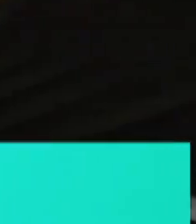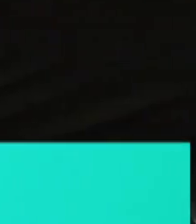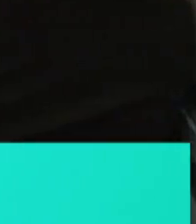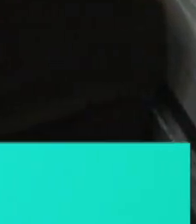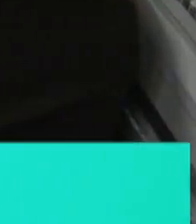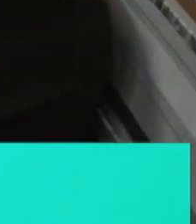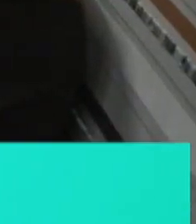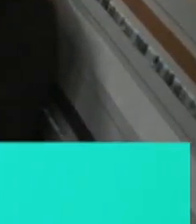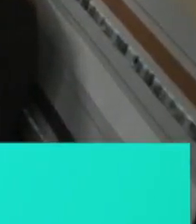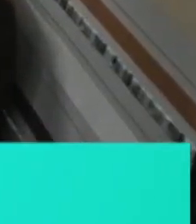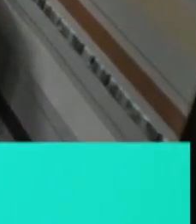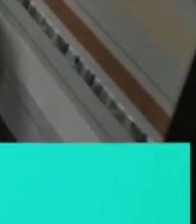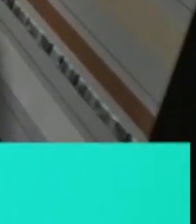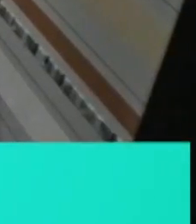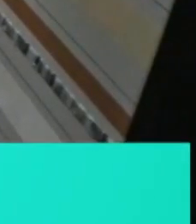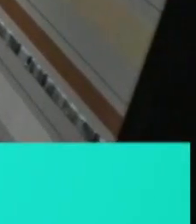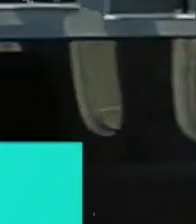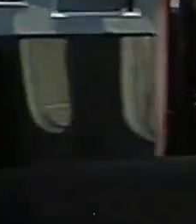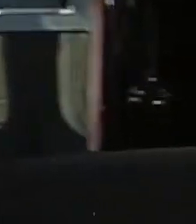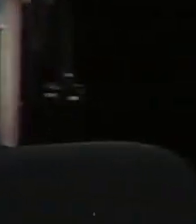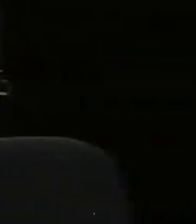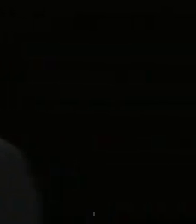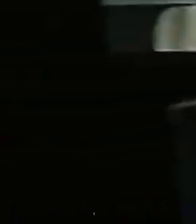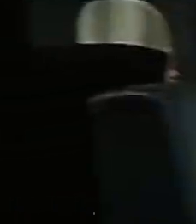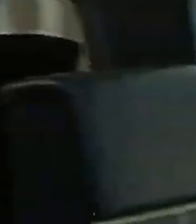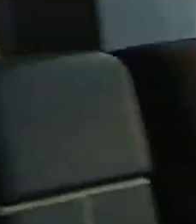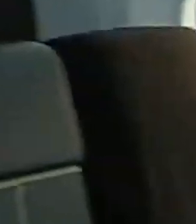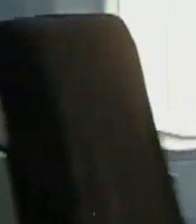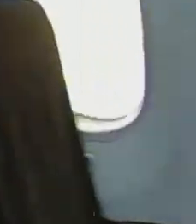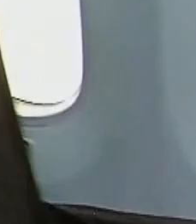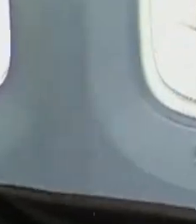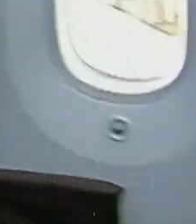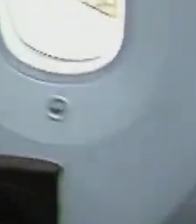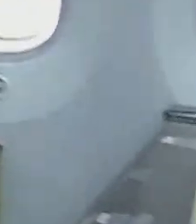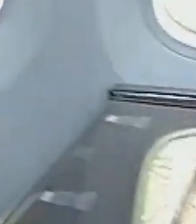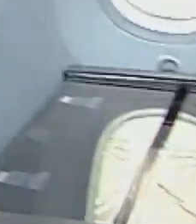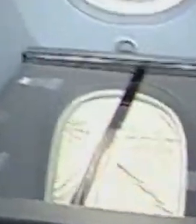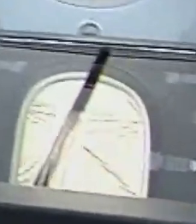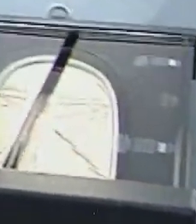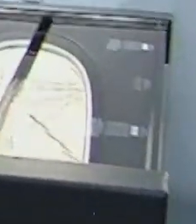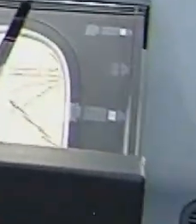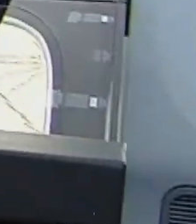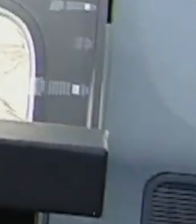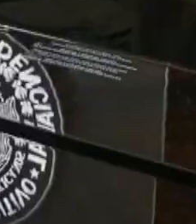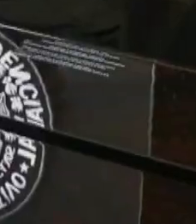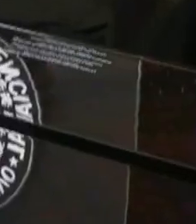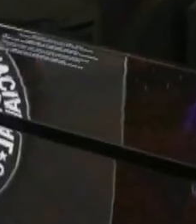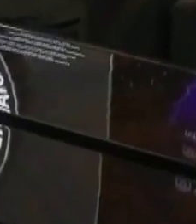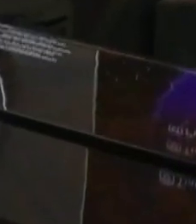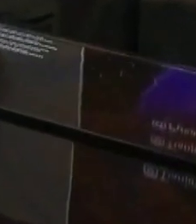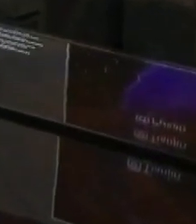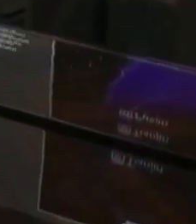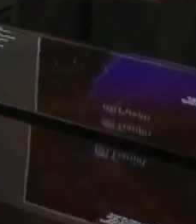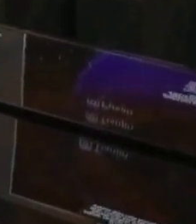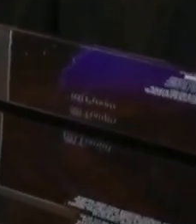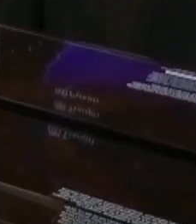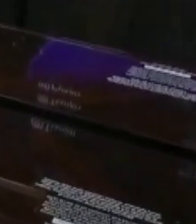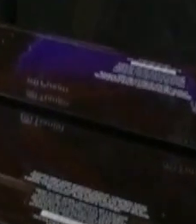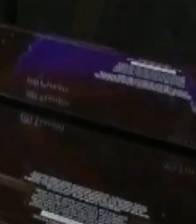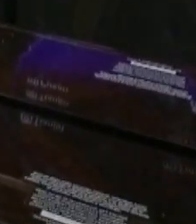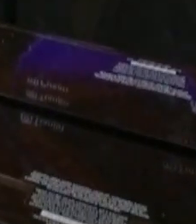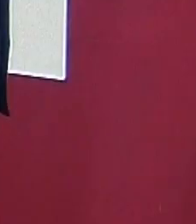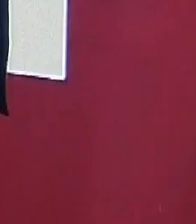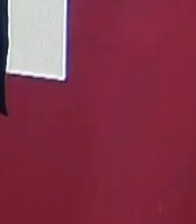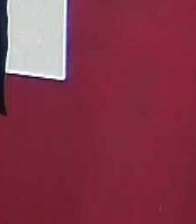nacional para su resguardo y así explorar tres alternativas de comercialización en conferencia el director